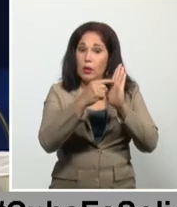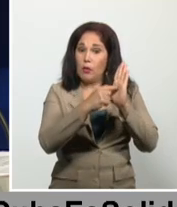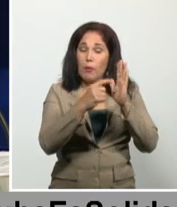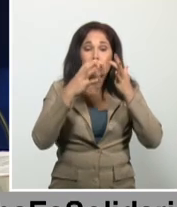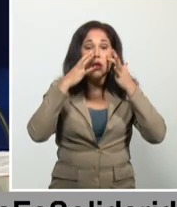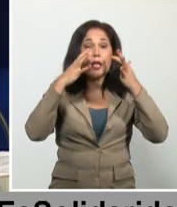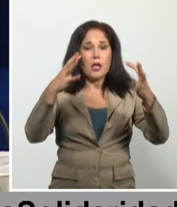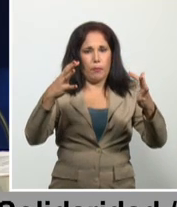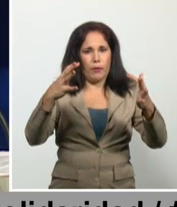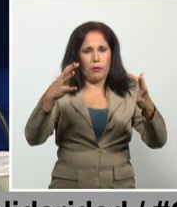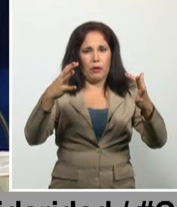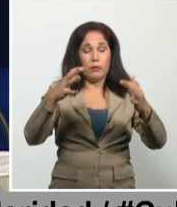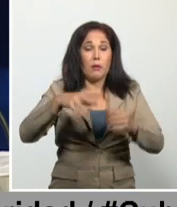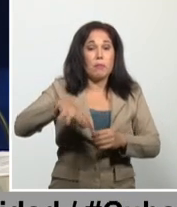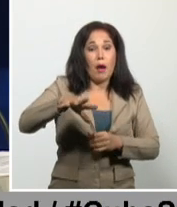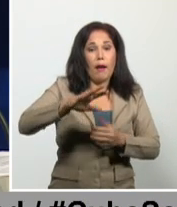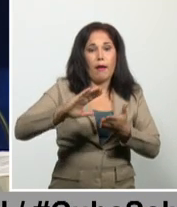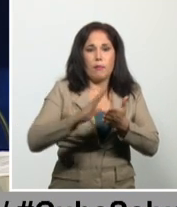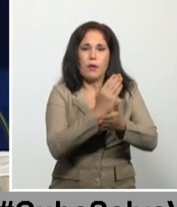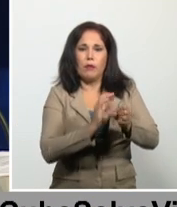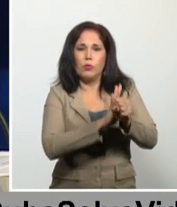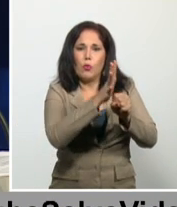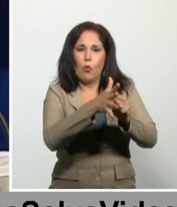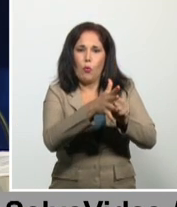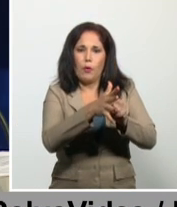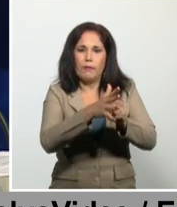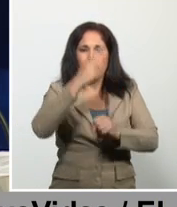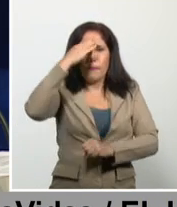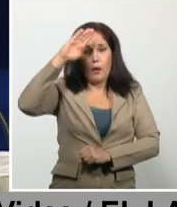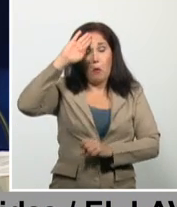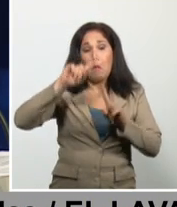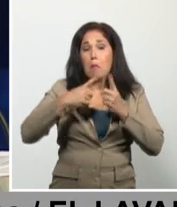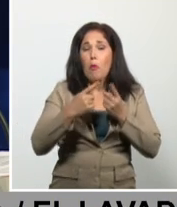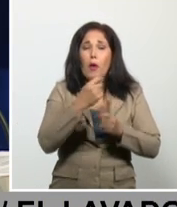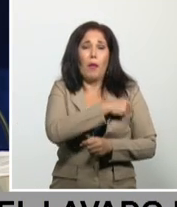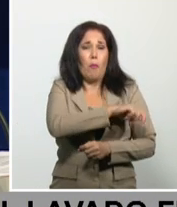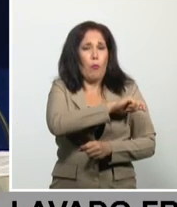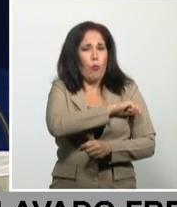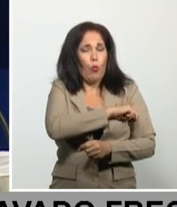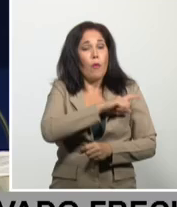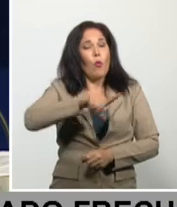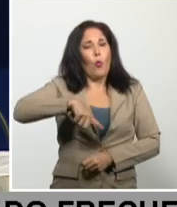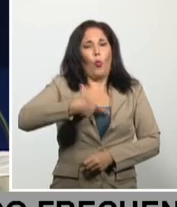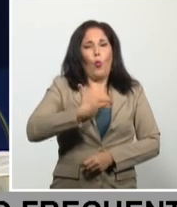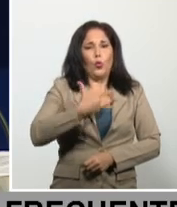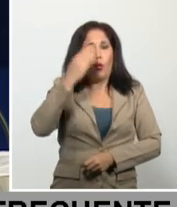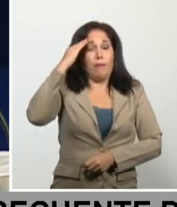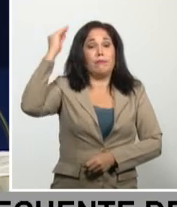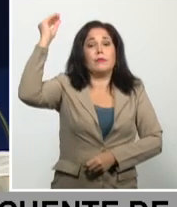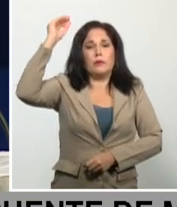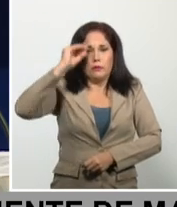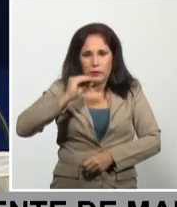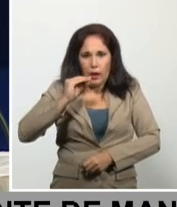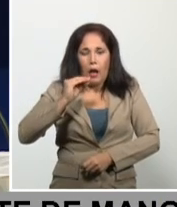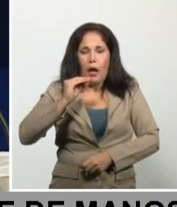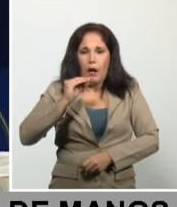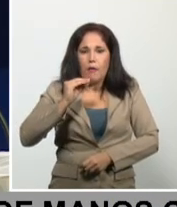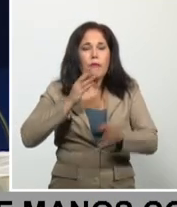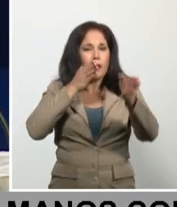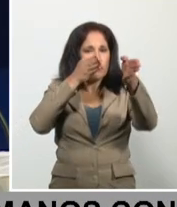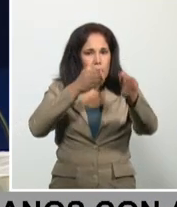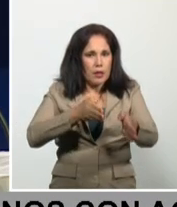clave del combate de esto, porque nuestra población, que además es una población culta, es una población con un